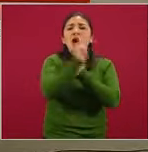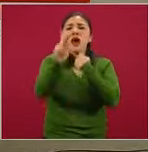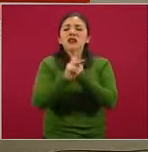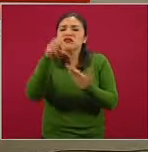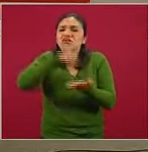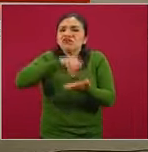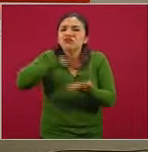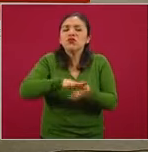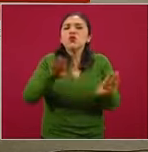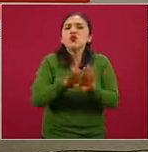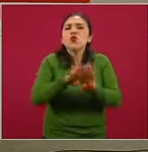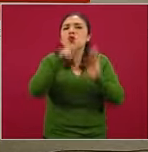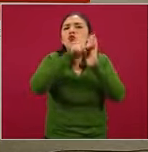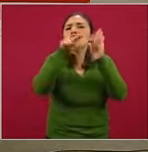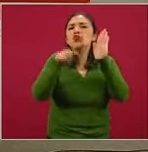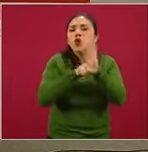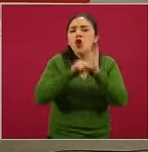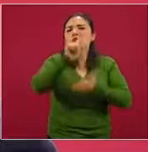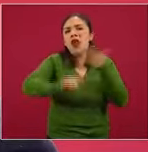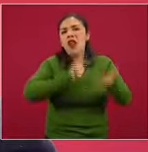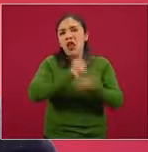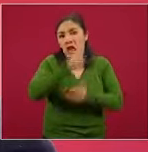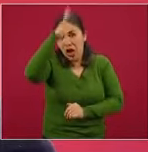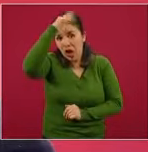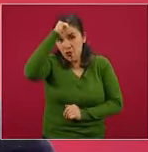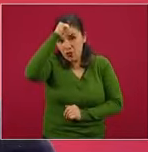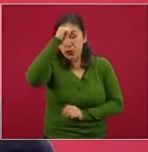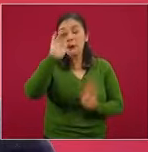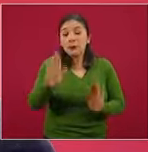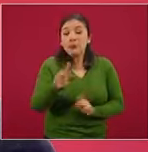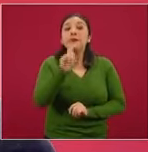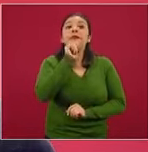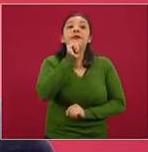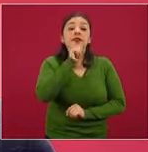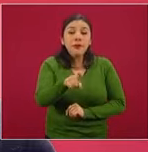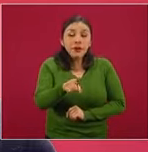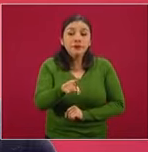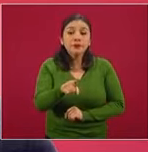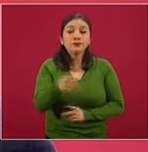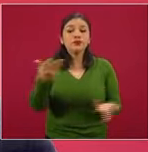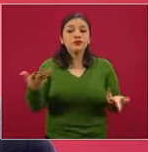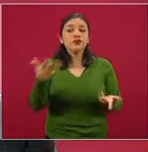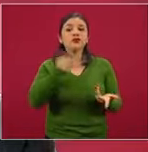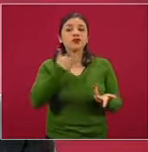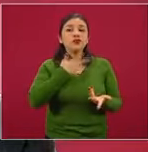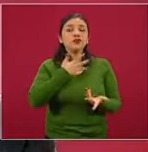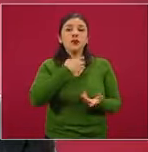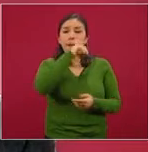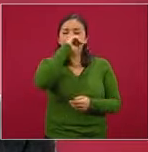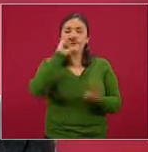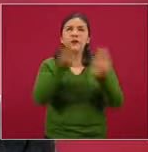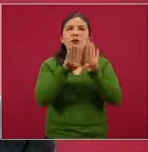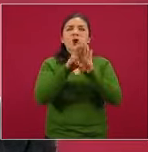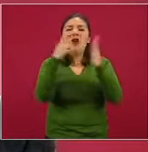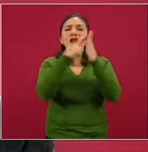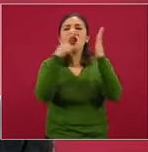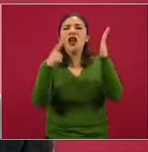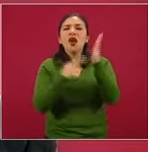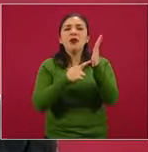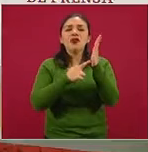establece sus normas y sus leyes, sino porque hay estándares mundiales. Estándares